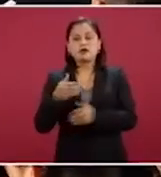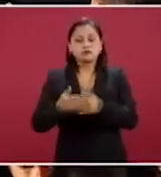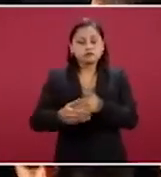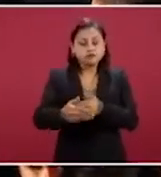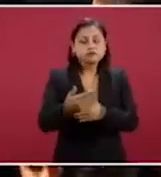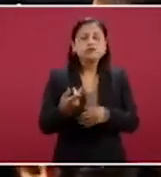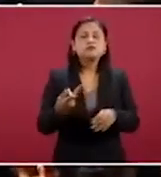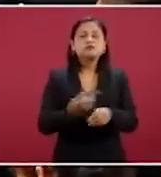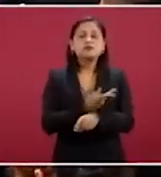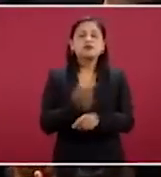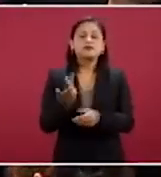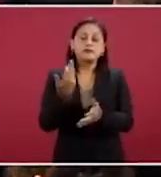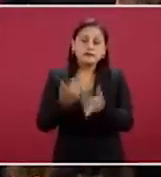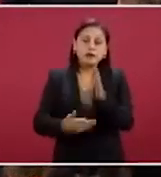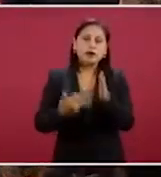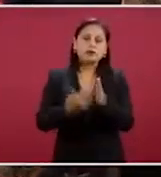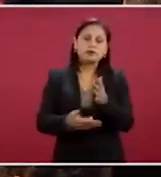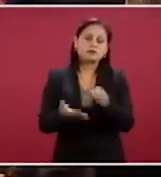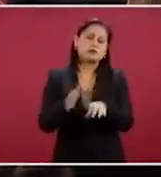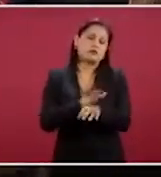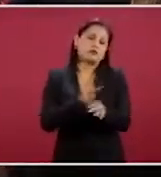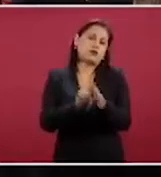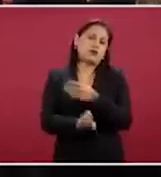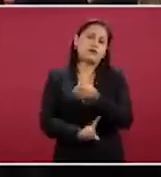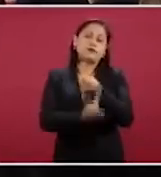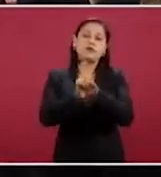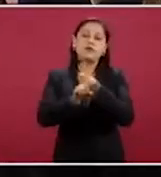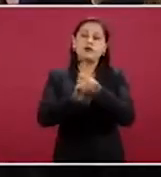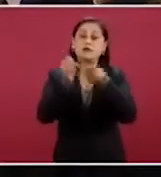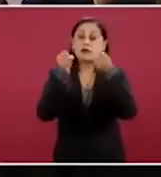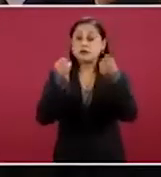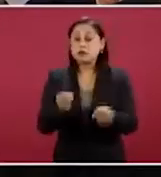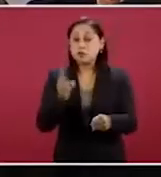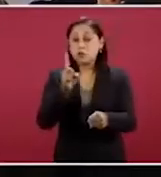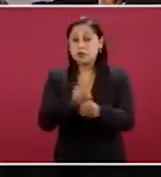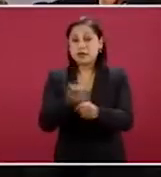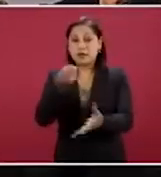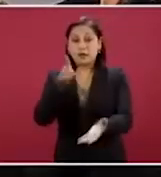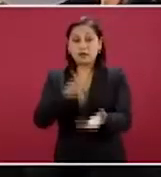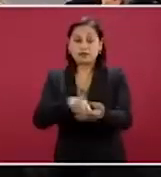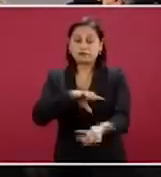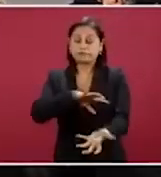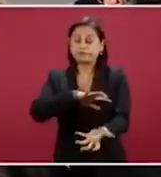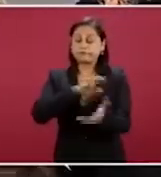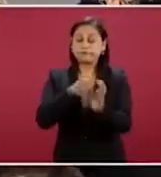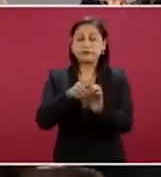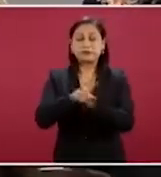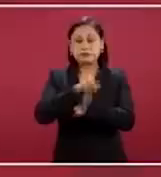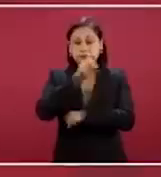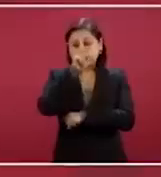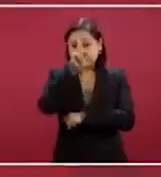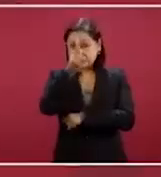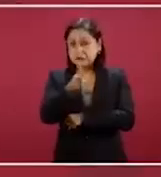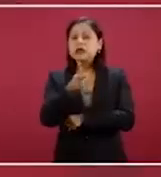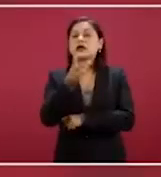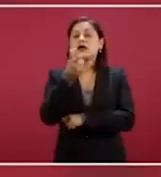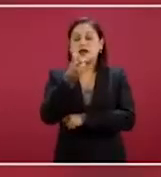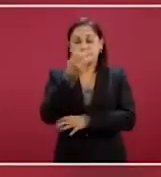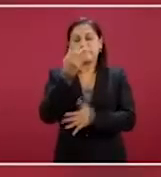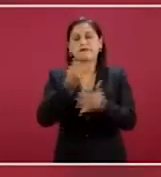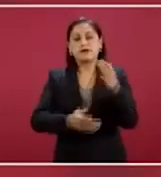de la violencia por qué lo he dicho